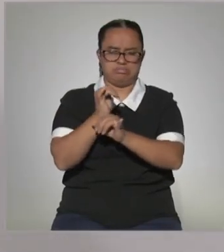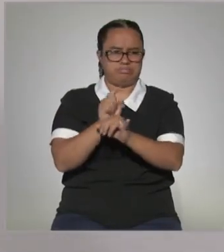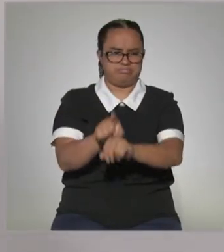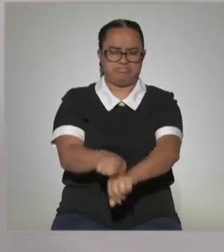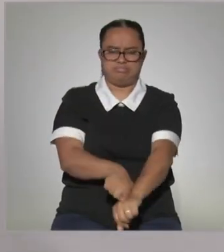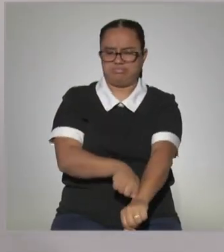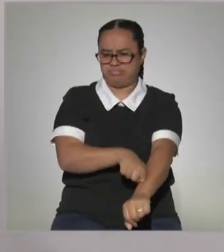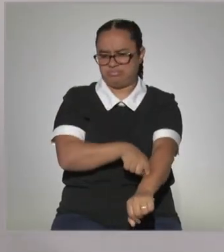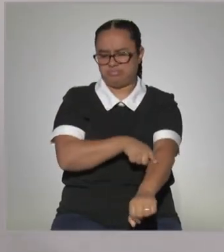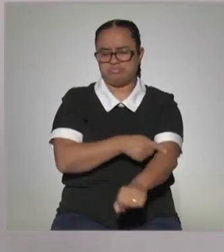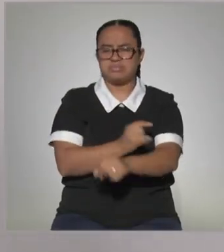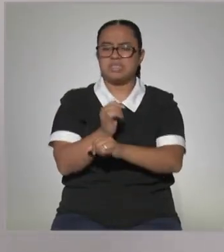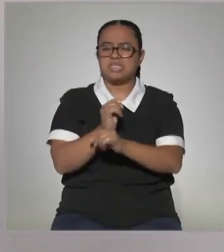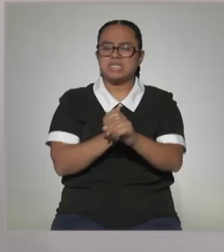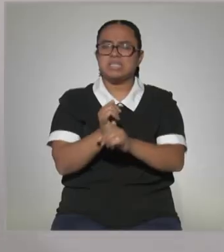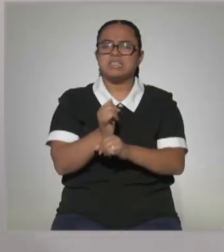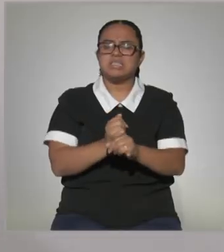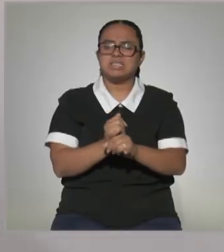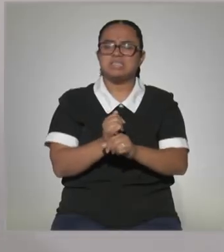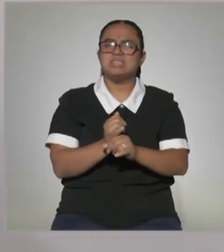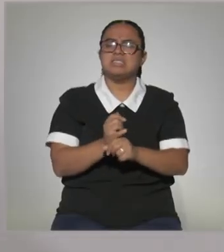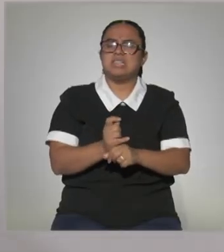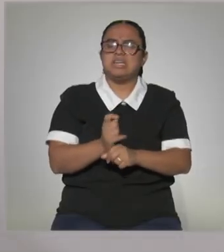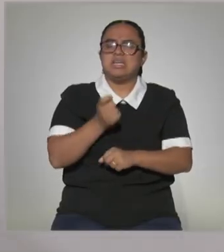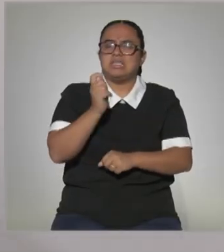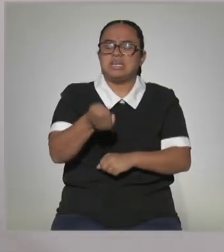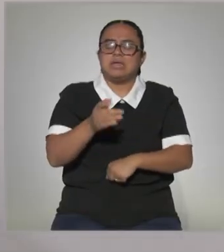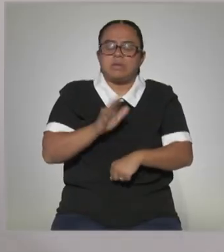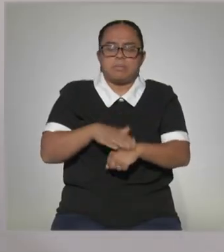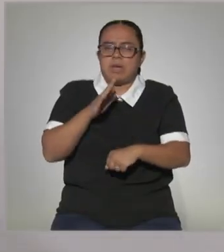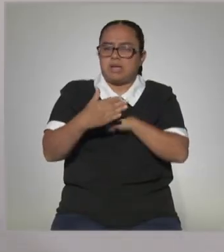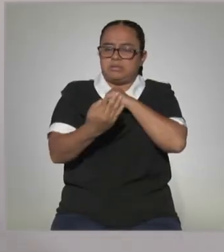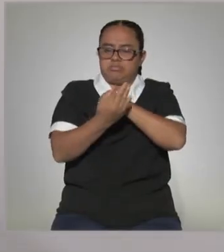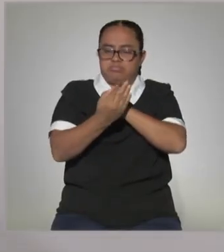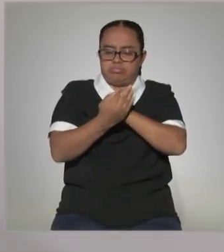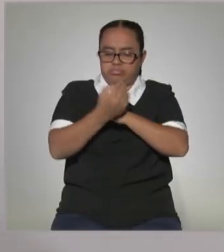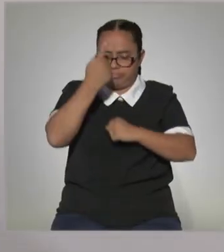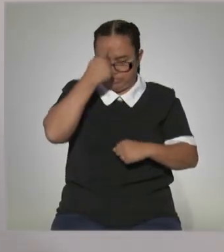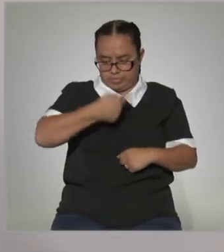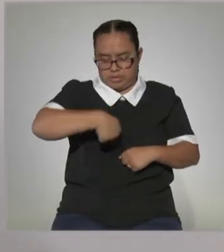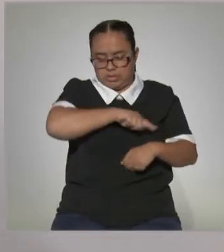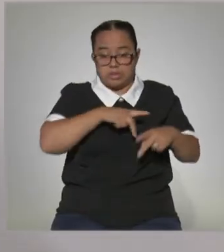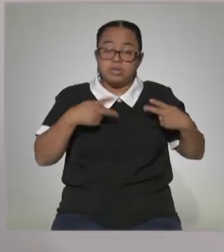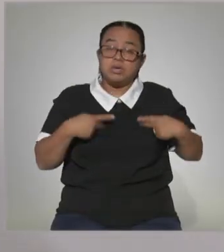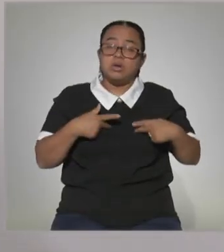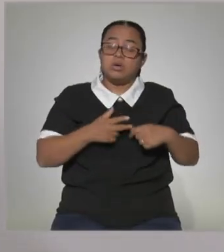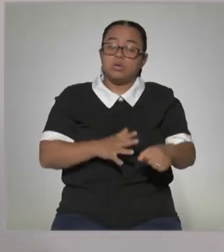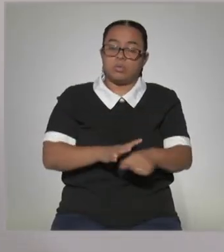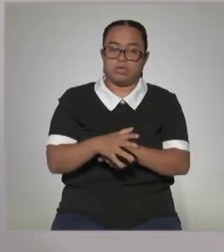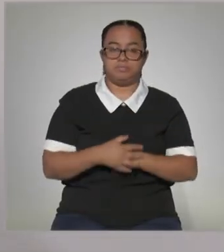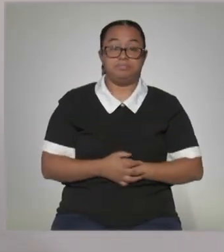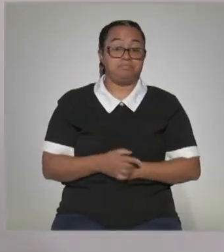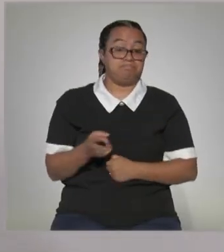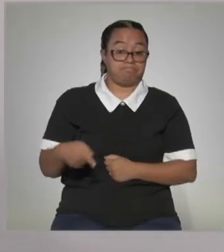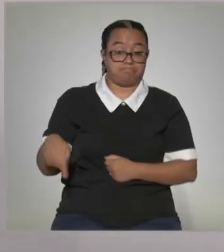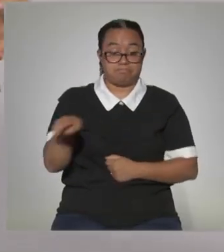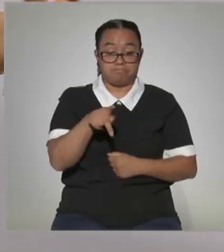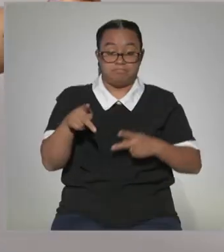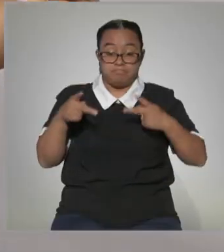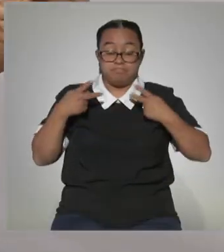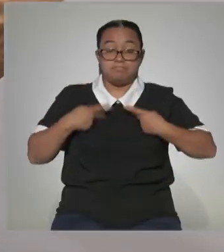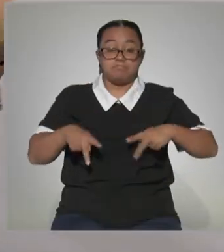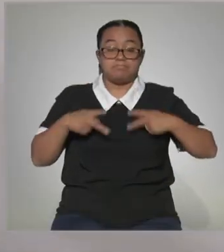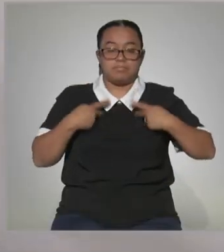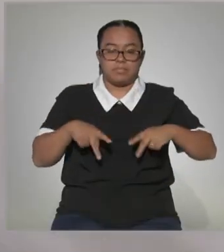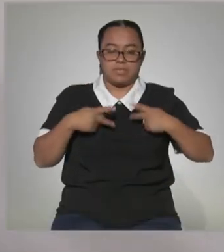larguísimo para ver qué era lo que generaba más protección en el ser humano. Y aquellas personas que